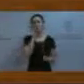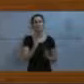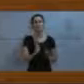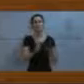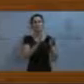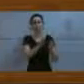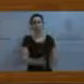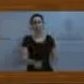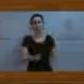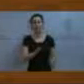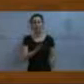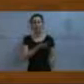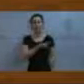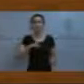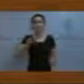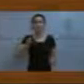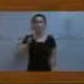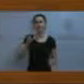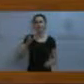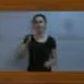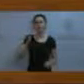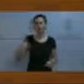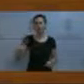se llama doña Belén Fernández.